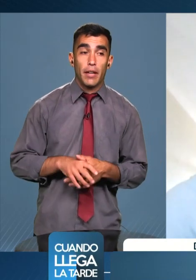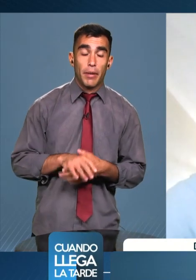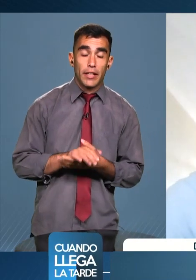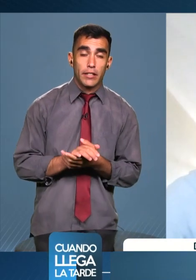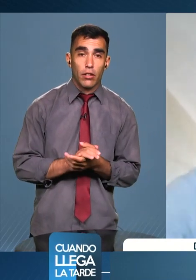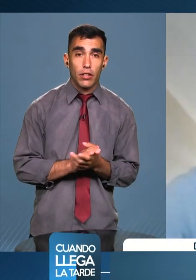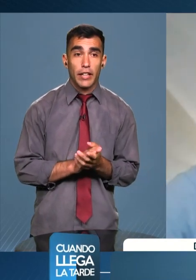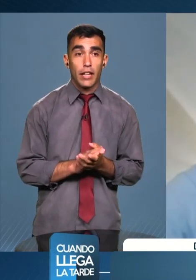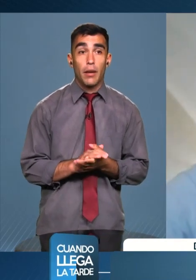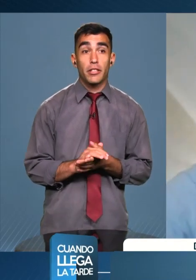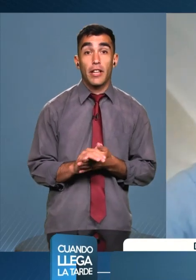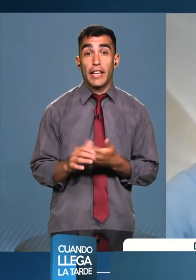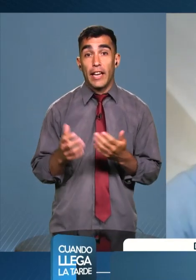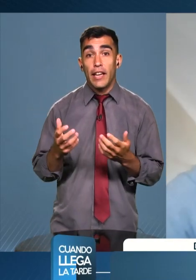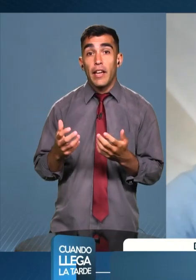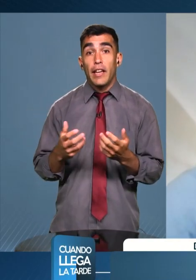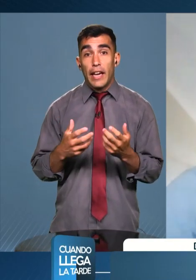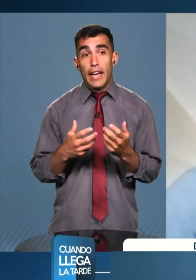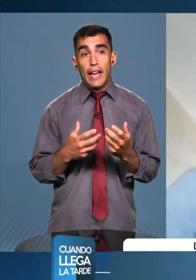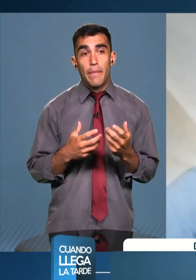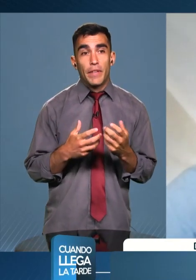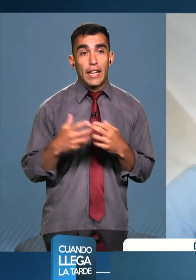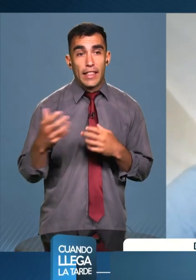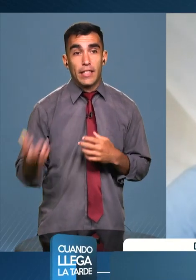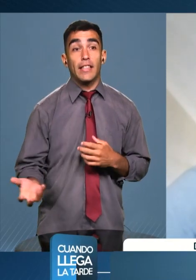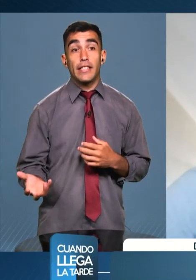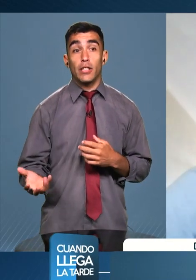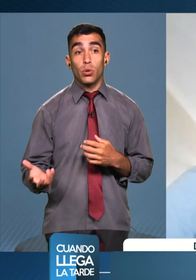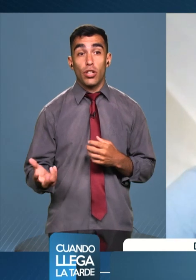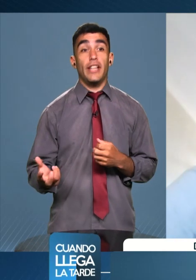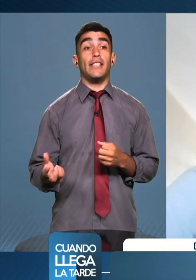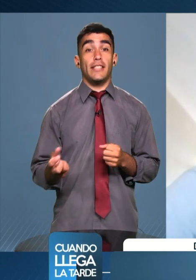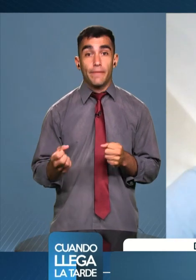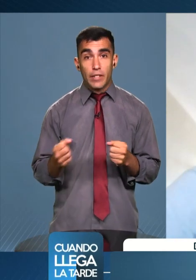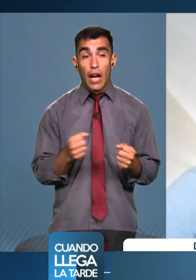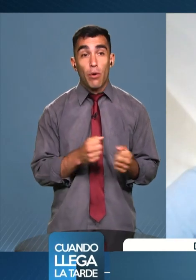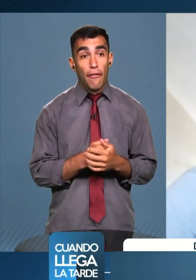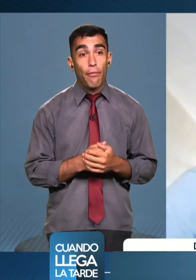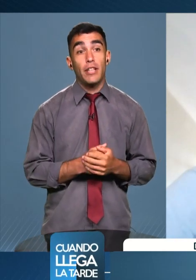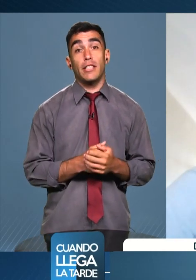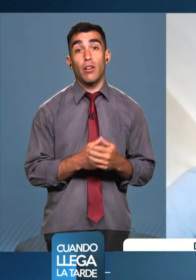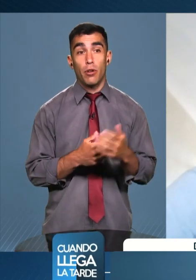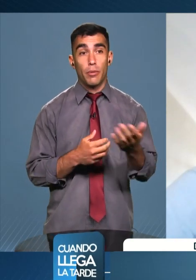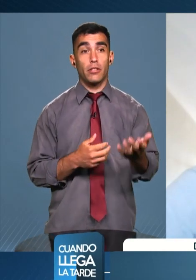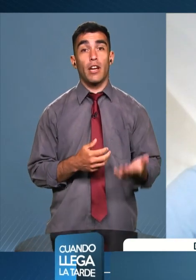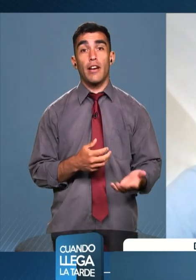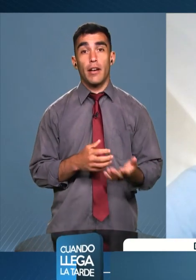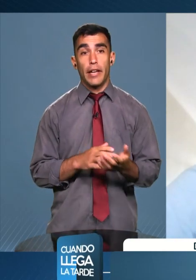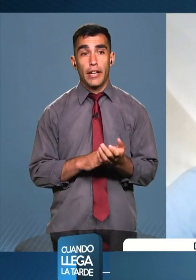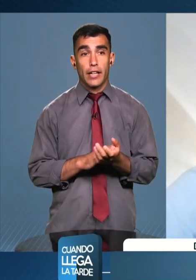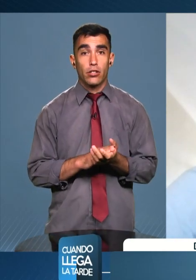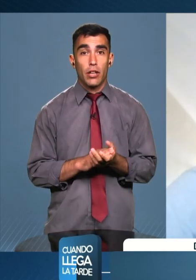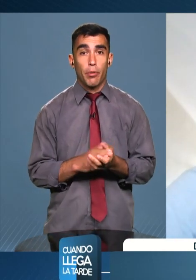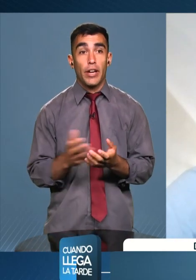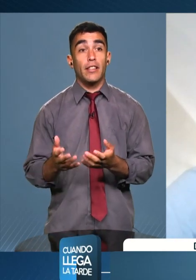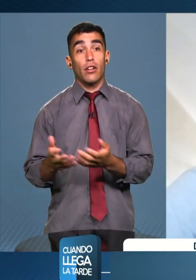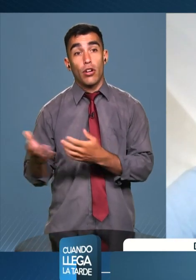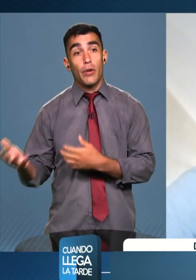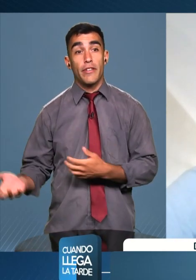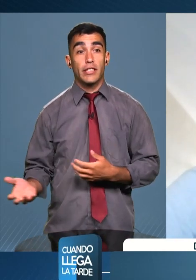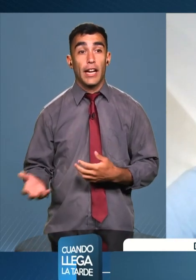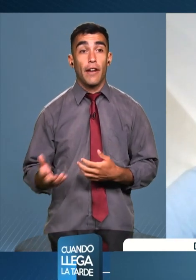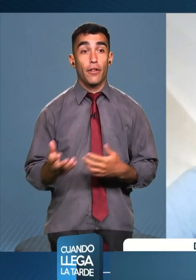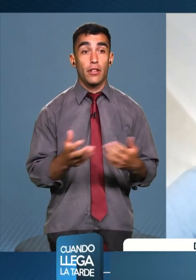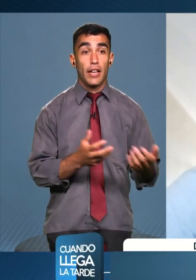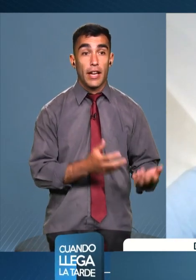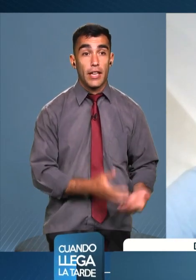importantes para el desarrollo integral de la persona, que las distintas instituciones aunan fuerza, como lo mencionaba en el caso de Proventa con